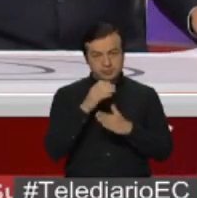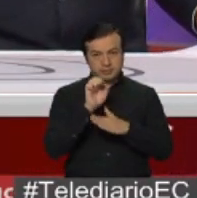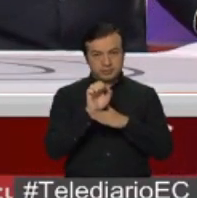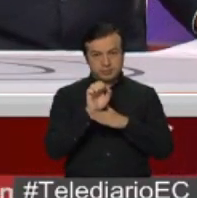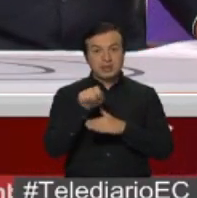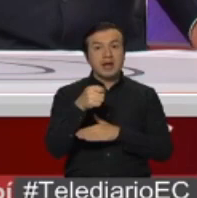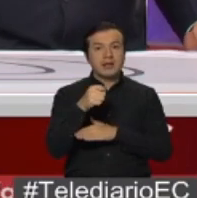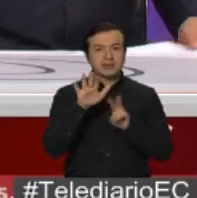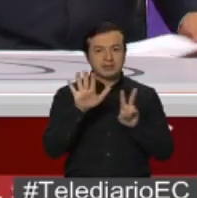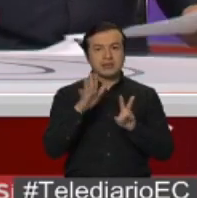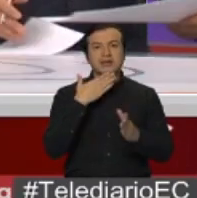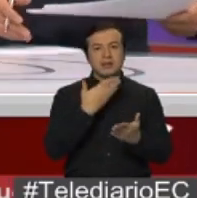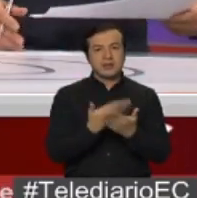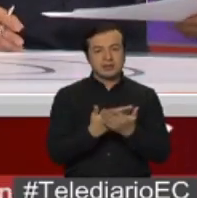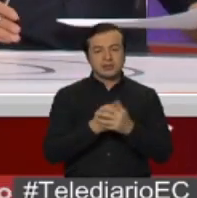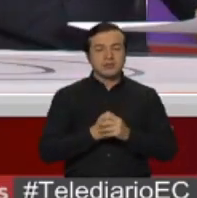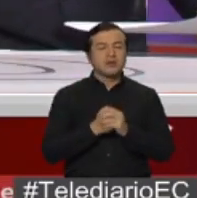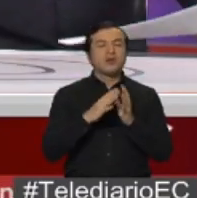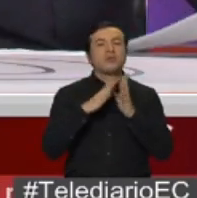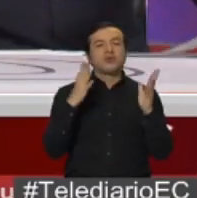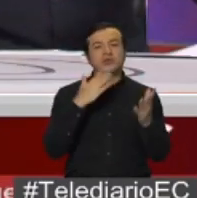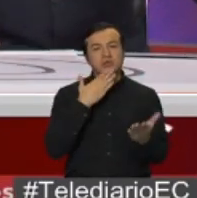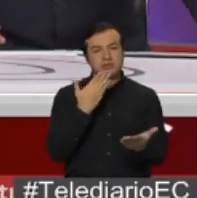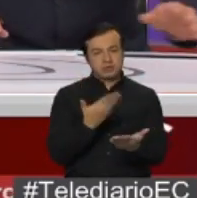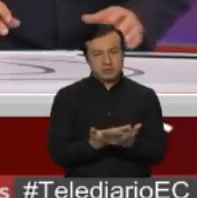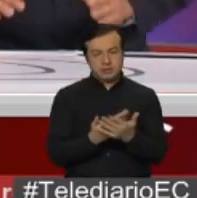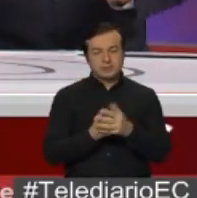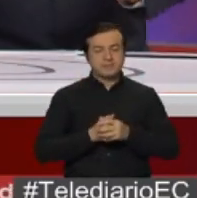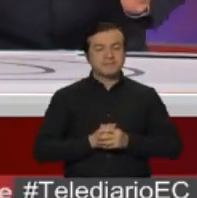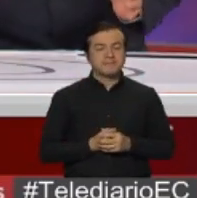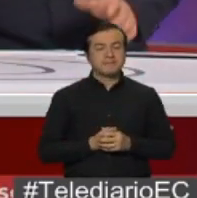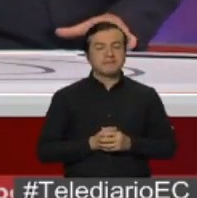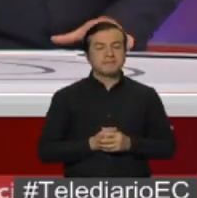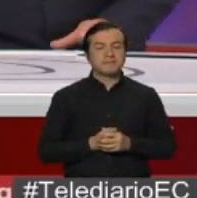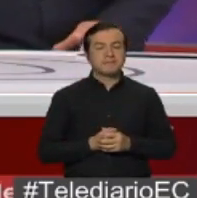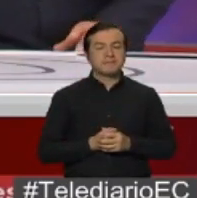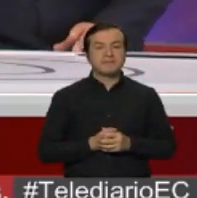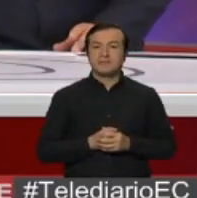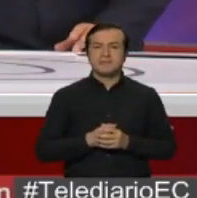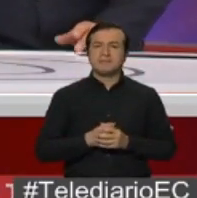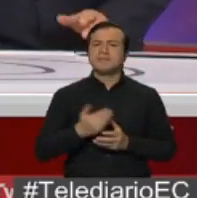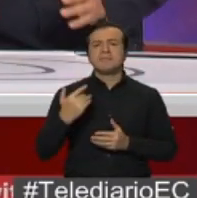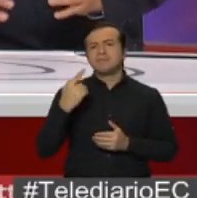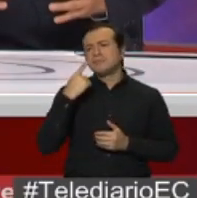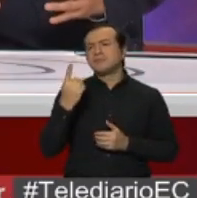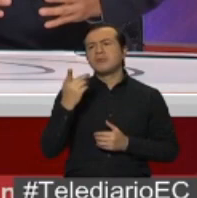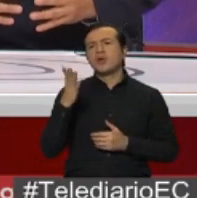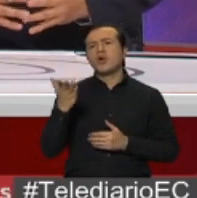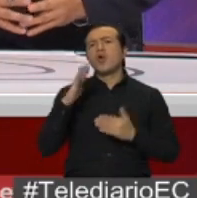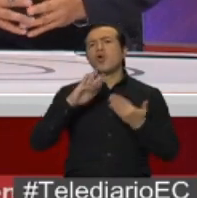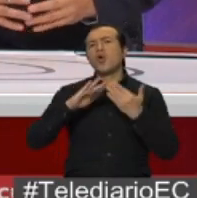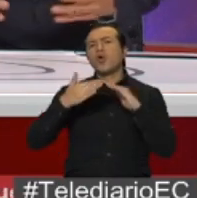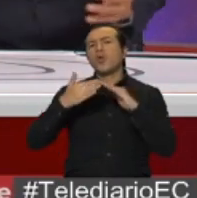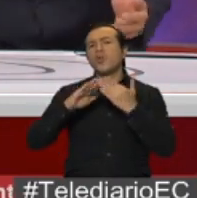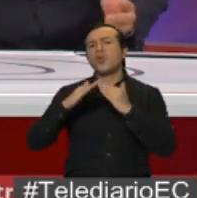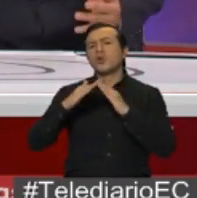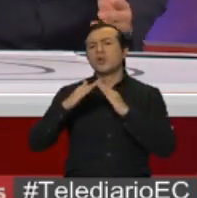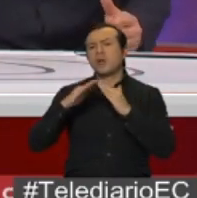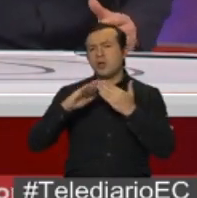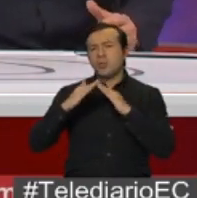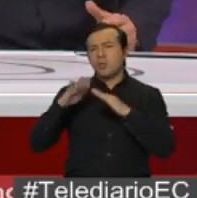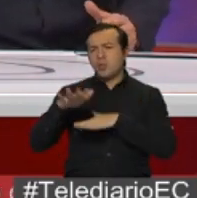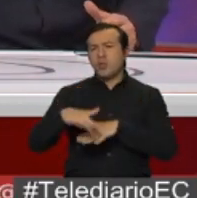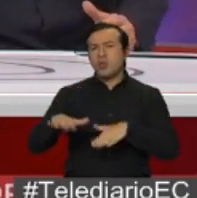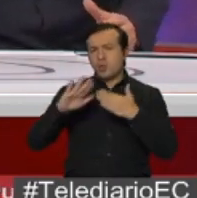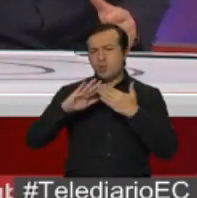tv muchas gracias doctor por acompañarnos bueno hemos visto en estos últimos reportajes como la comunidad académica científica